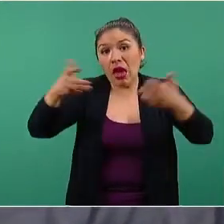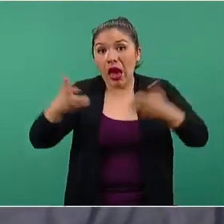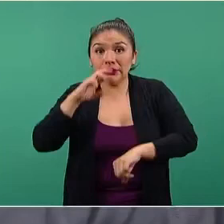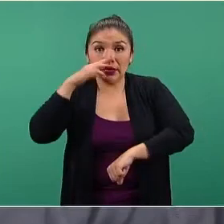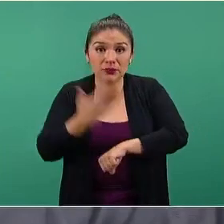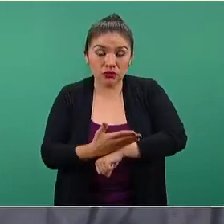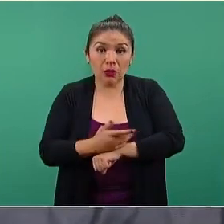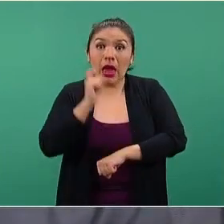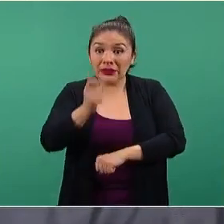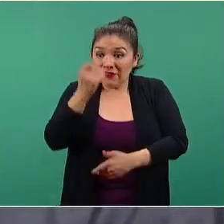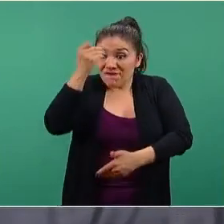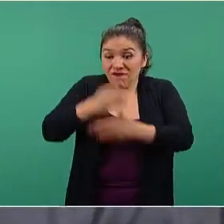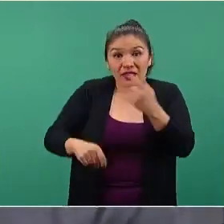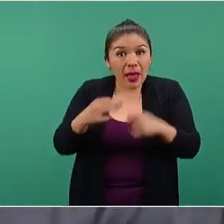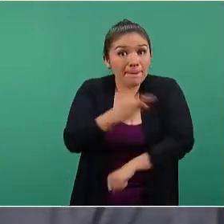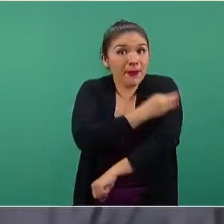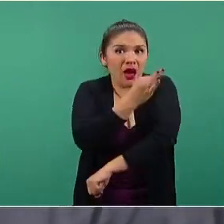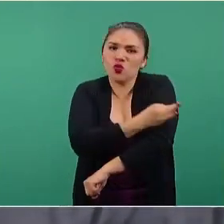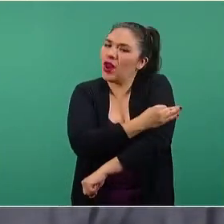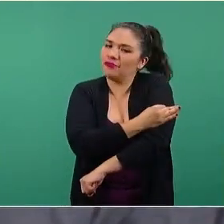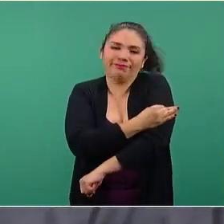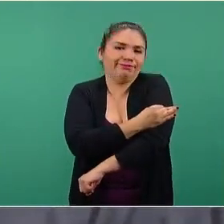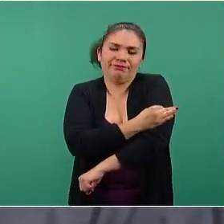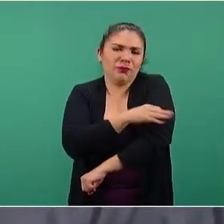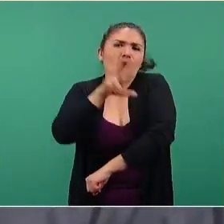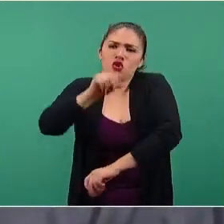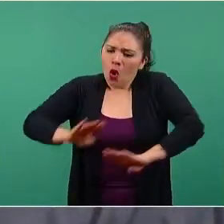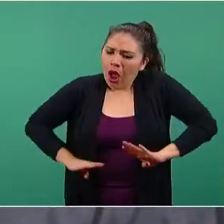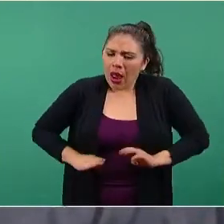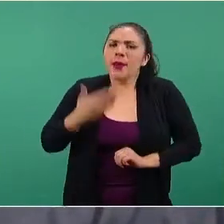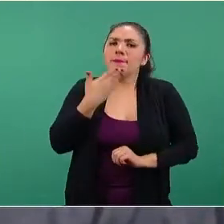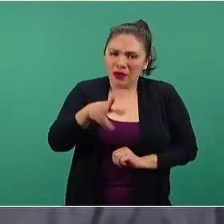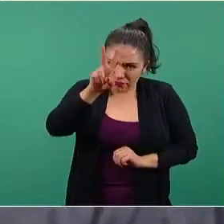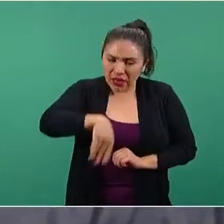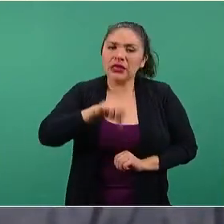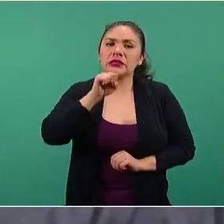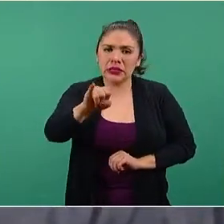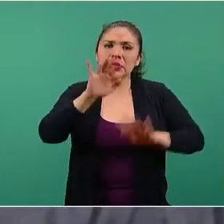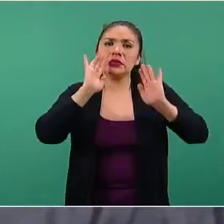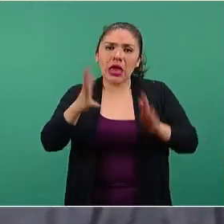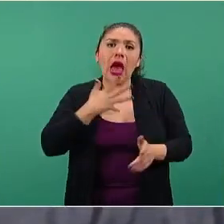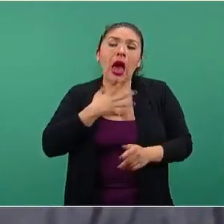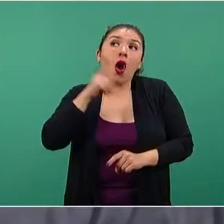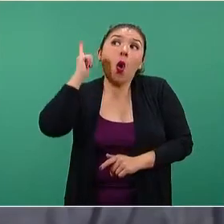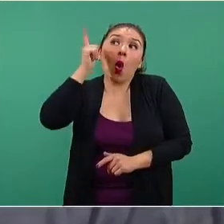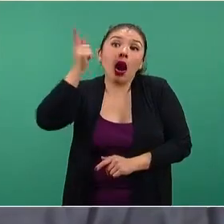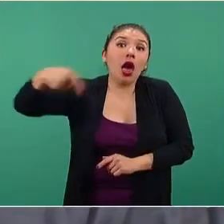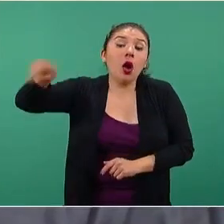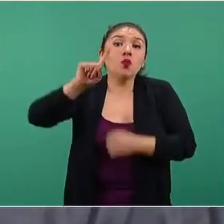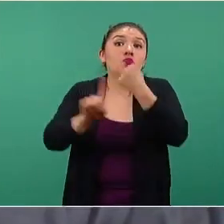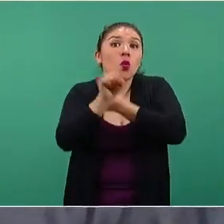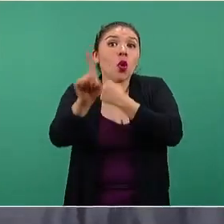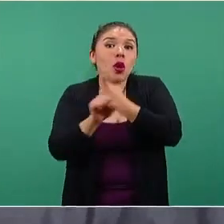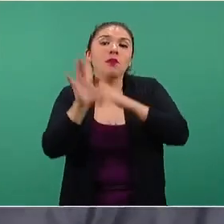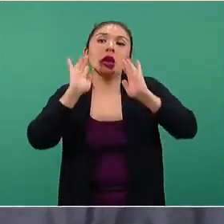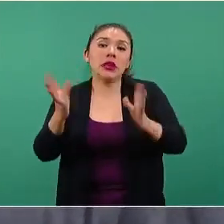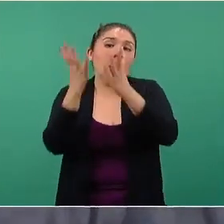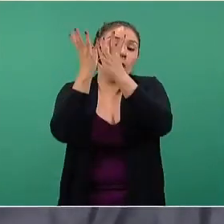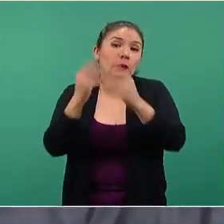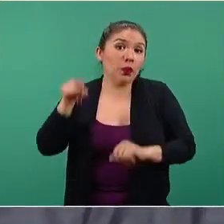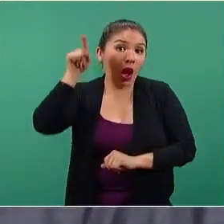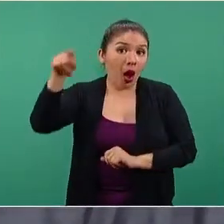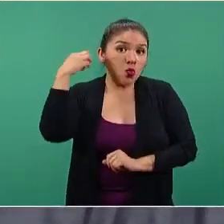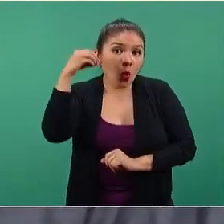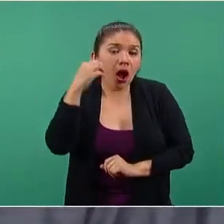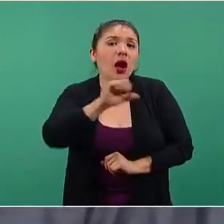fue por falta de vacunas, es inconveniente definitivamente. Esperamos que ya haya quedado subsanado cualquier problema de coordinación en